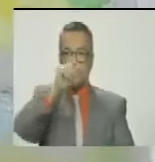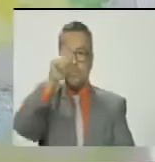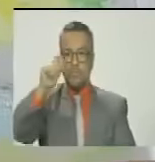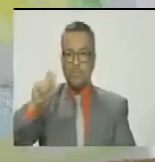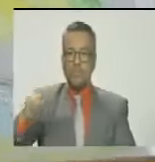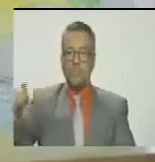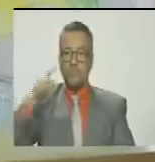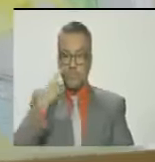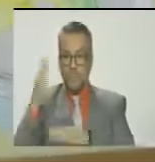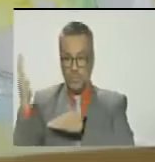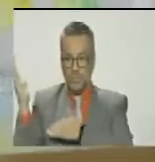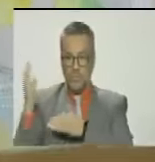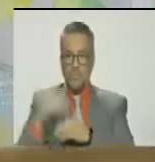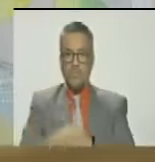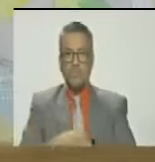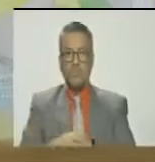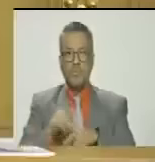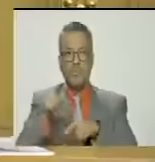nuestro mapa. Y como